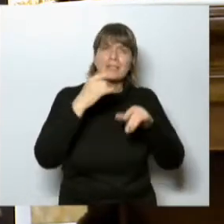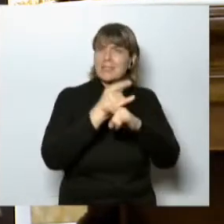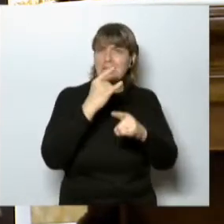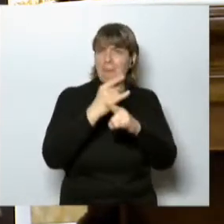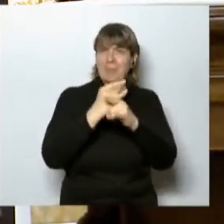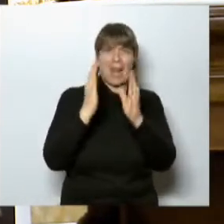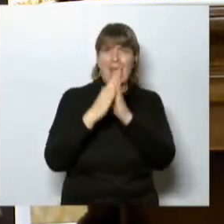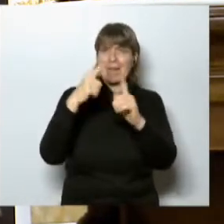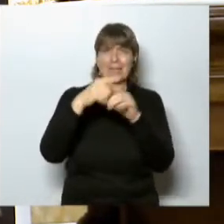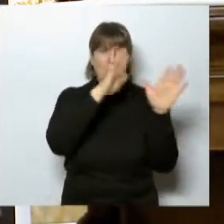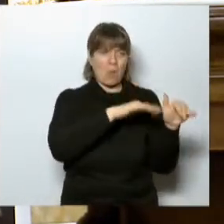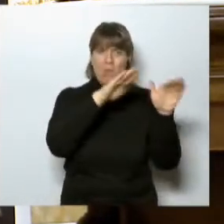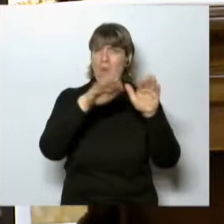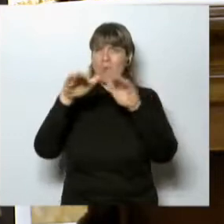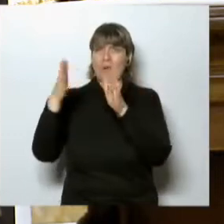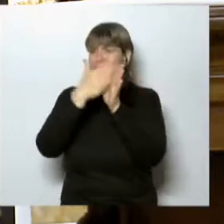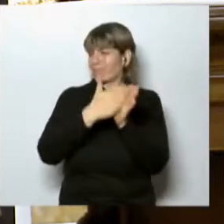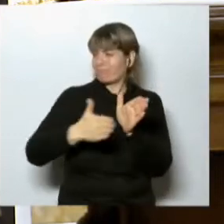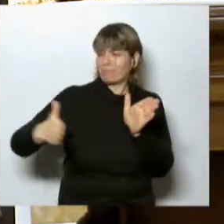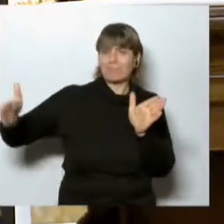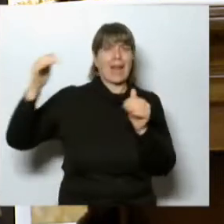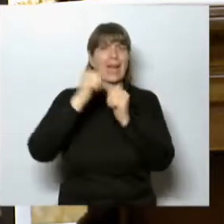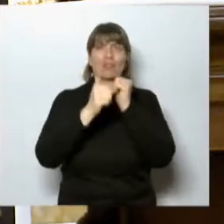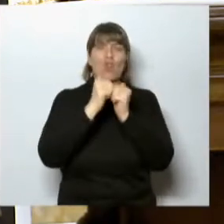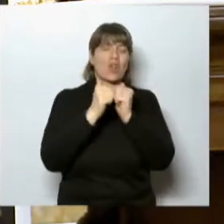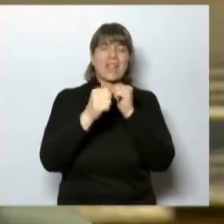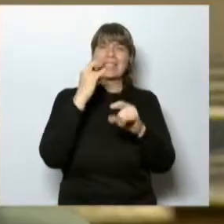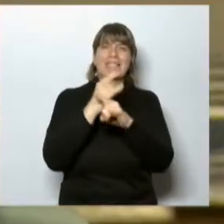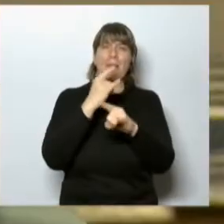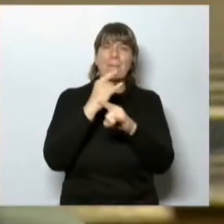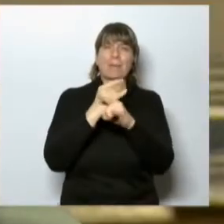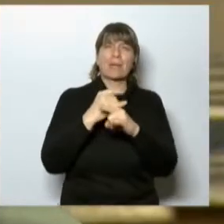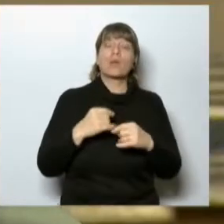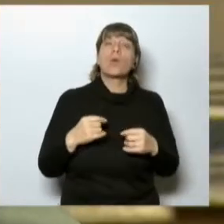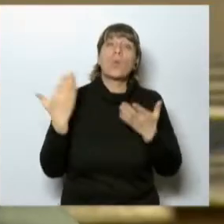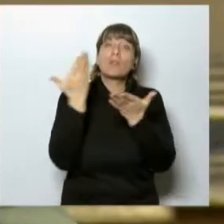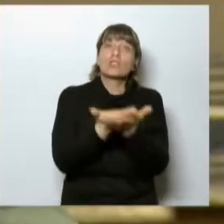en la Iglesia, este episodio se hizo siempre en la historia, y que cuando se da,